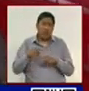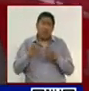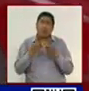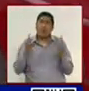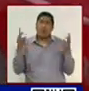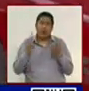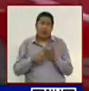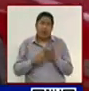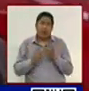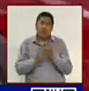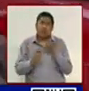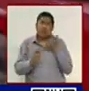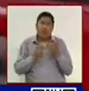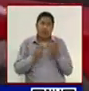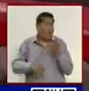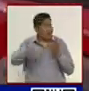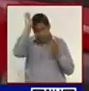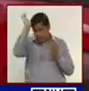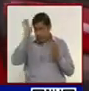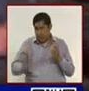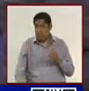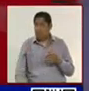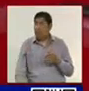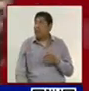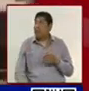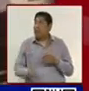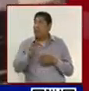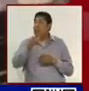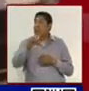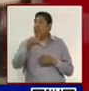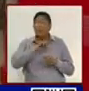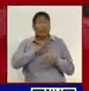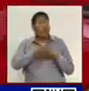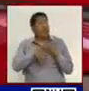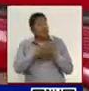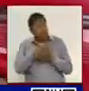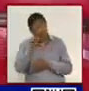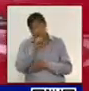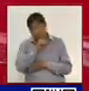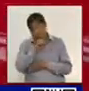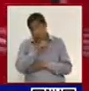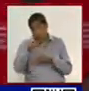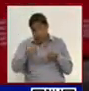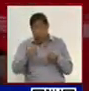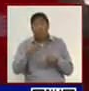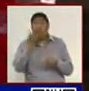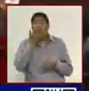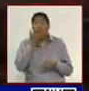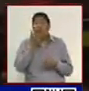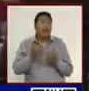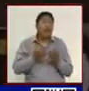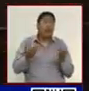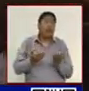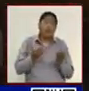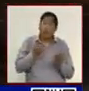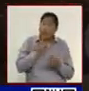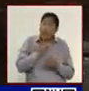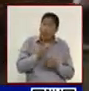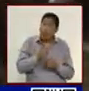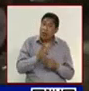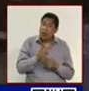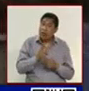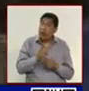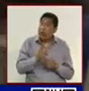Villadela, terminal, etcétera, etcétera, etcétera, etcétera. Héctor, entonces, dime todas la cosa. Las movilidades que tú ves en este sitio, dime, Miriam. ¿Dónde te encuentras